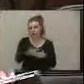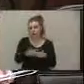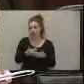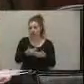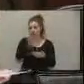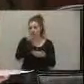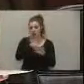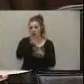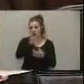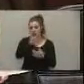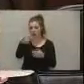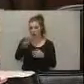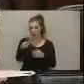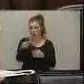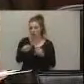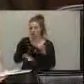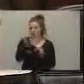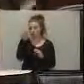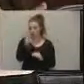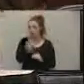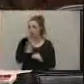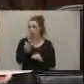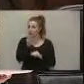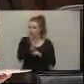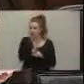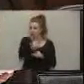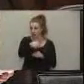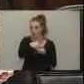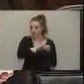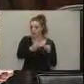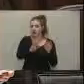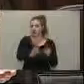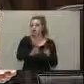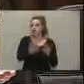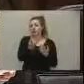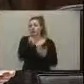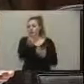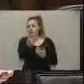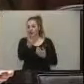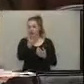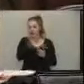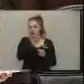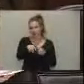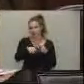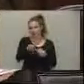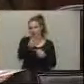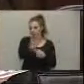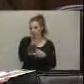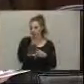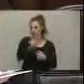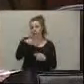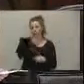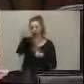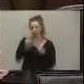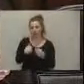los 1.290 euros, una cuantía que, en fin, cubre a muy pocas familias. creemos,